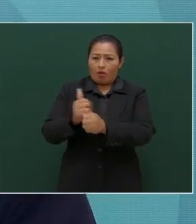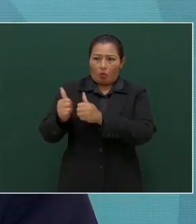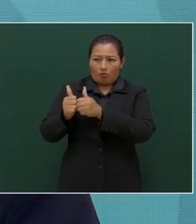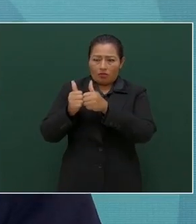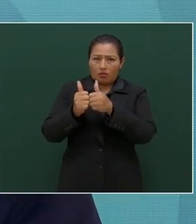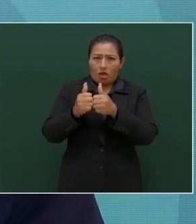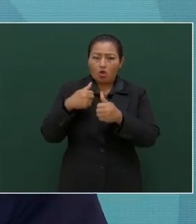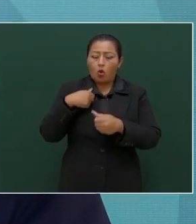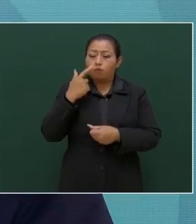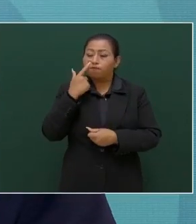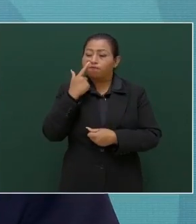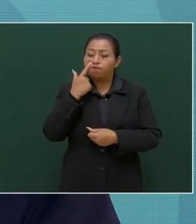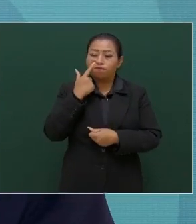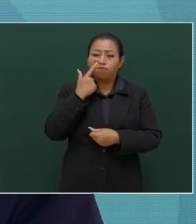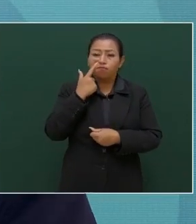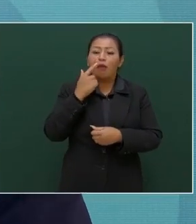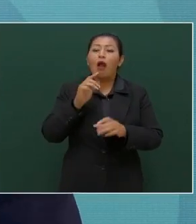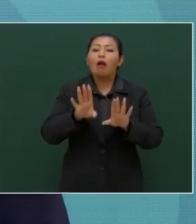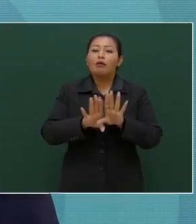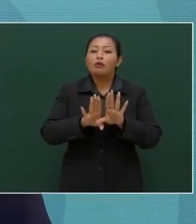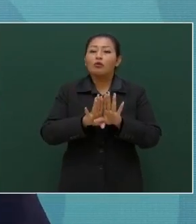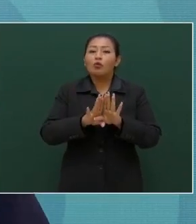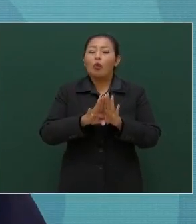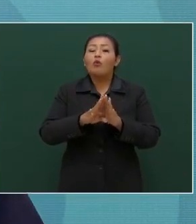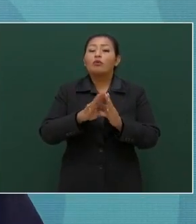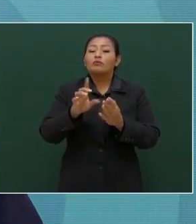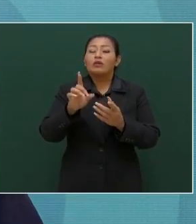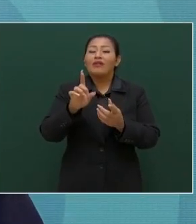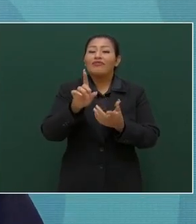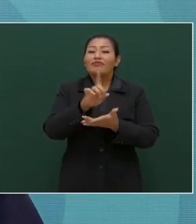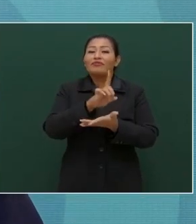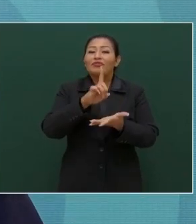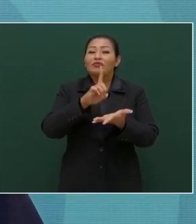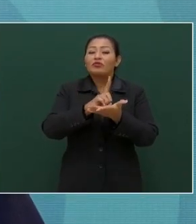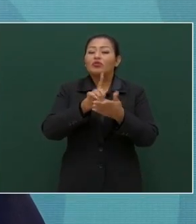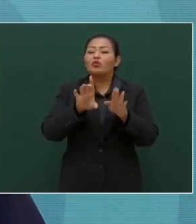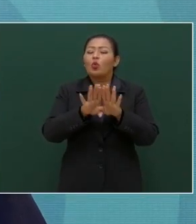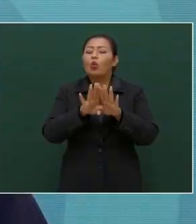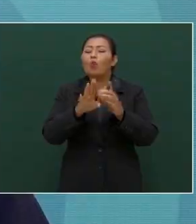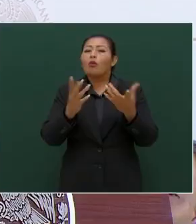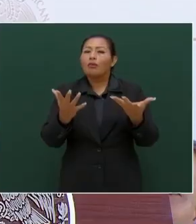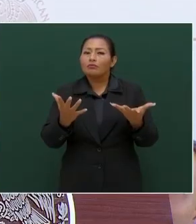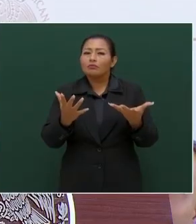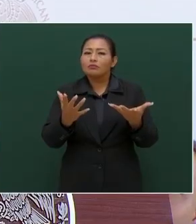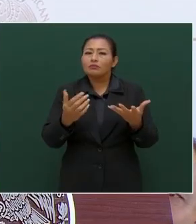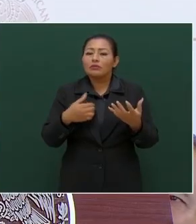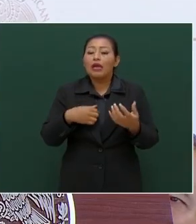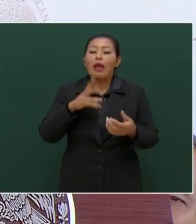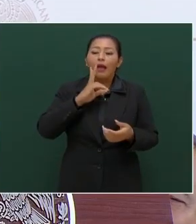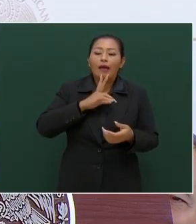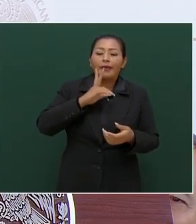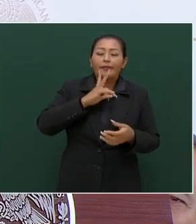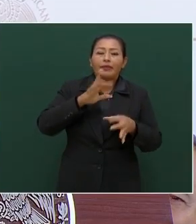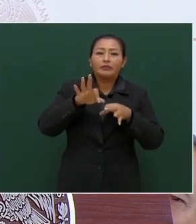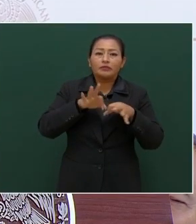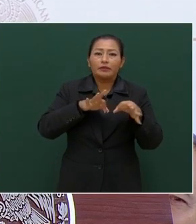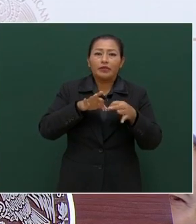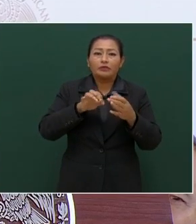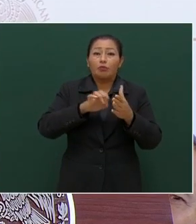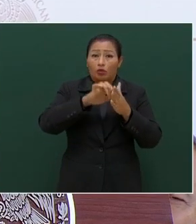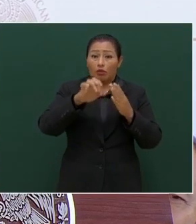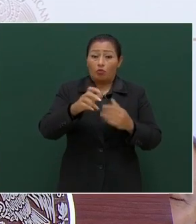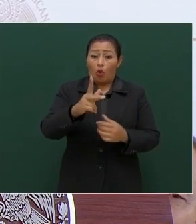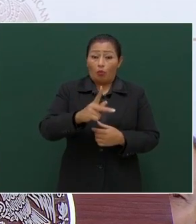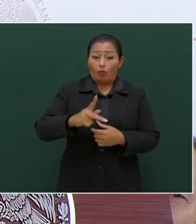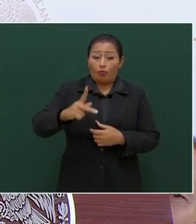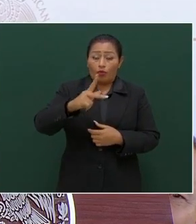precisamente cómo vamos en el nuevo distrito de riego de los pueblos yaquis